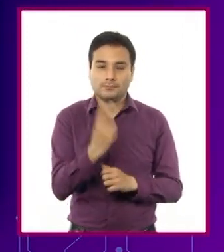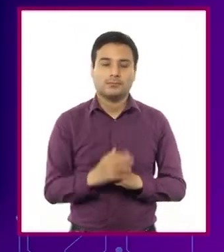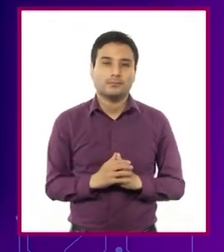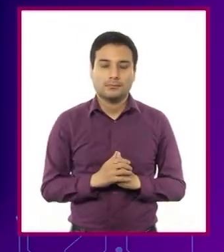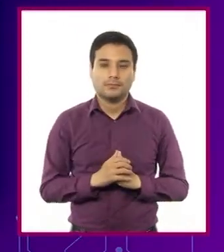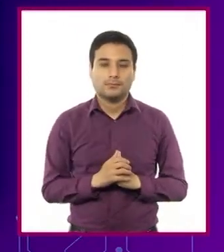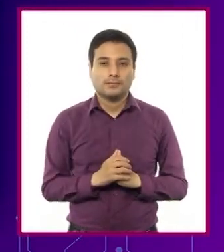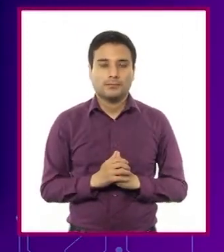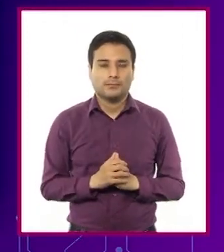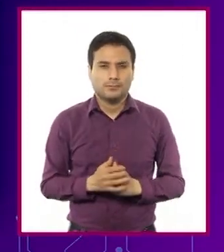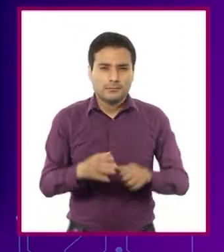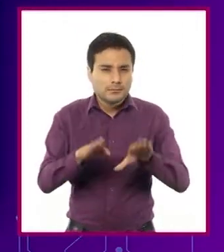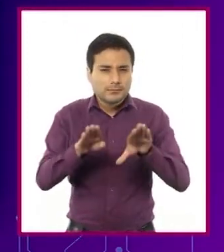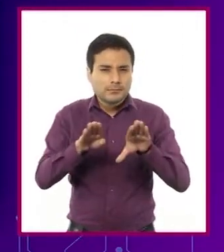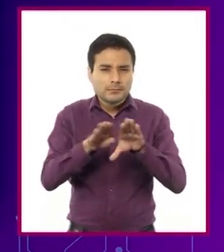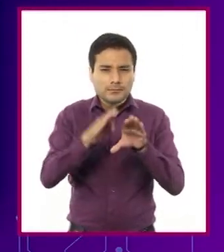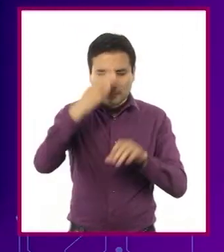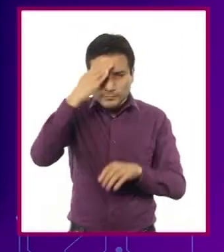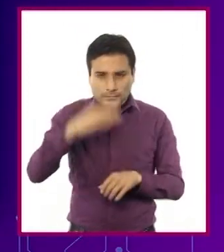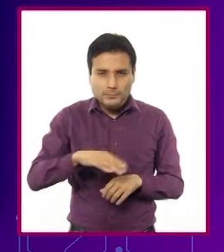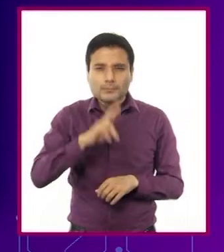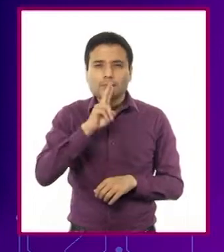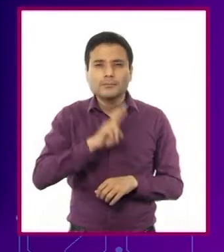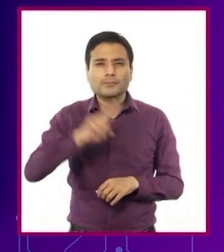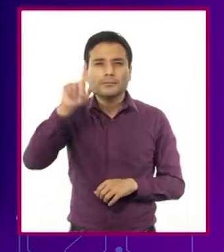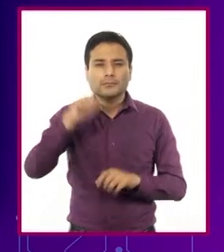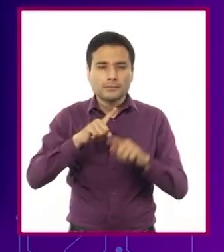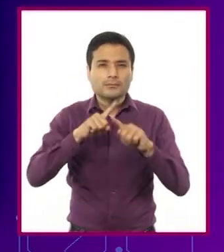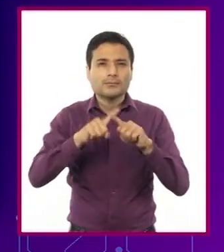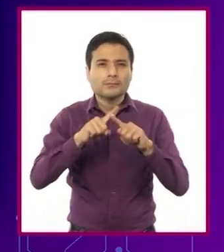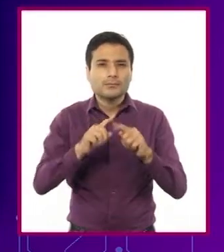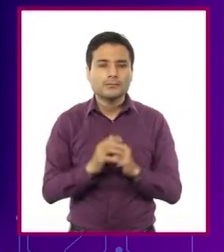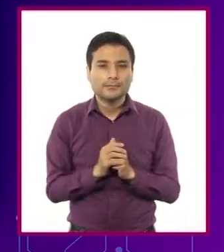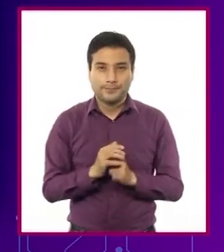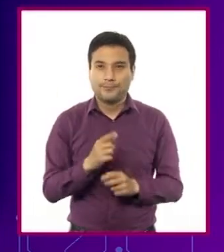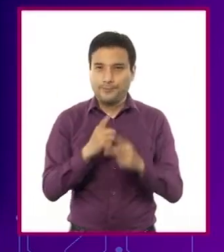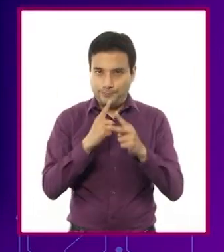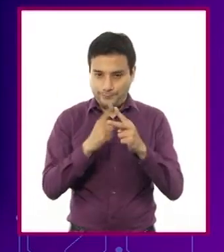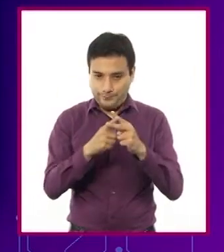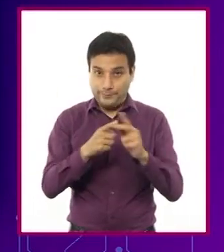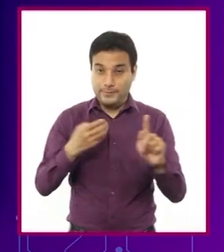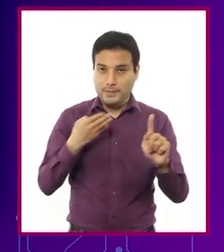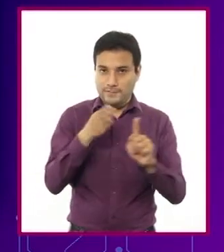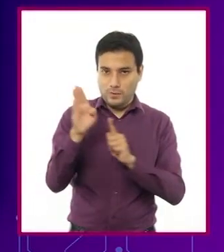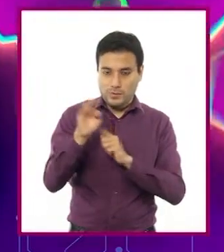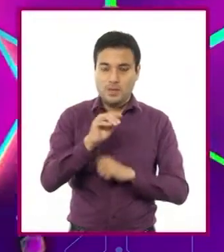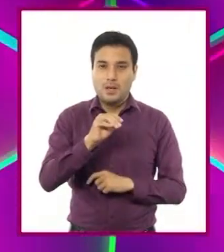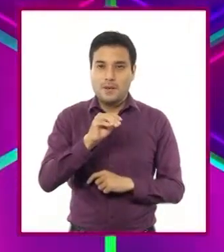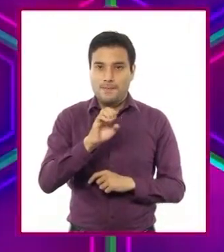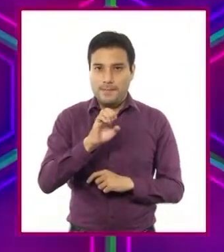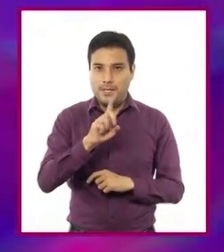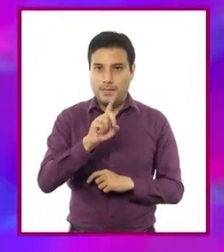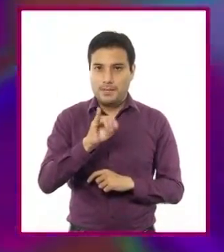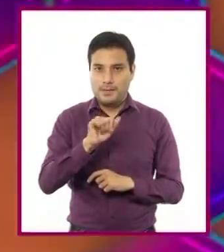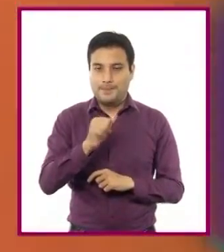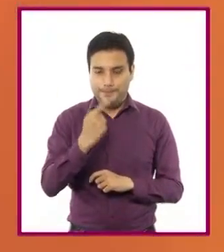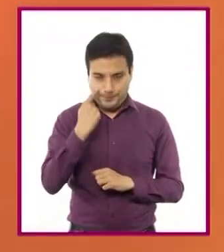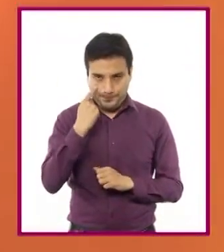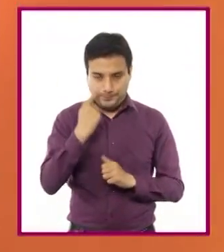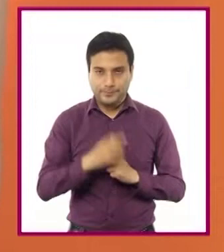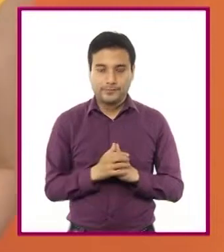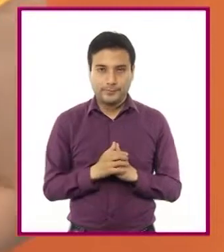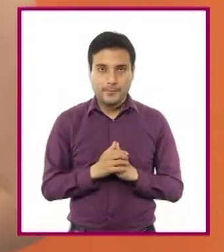para determinar quién logró un mejor desempeño, se calcula la desviación media en ambos puntajes.